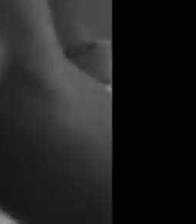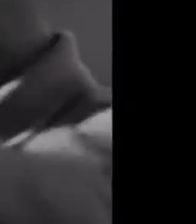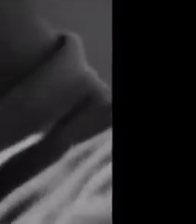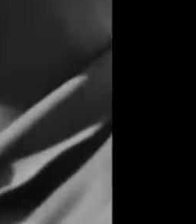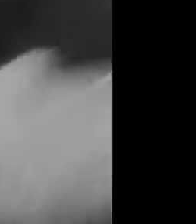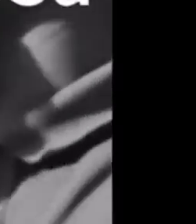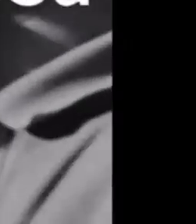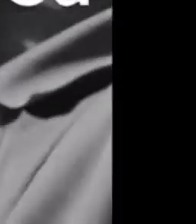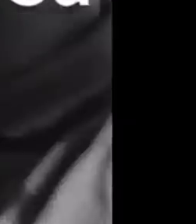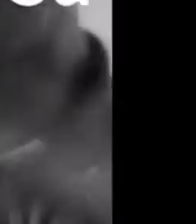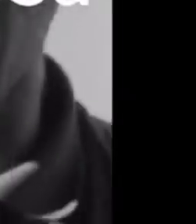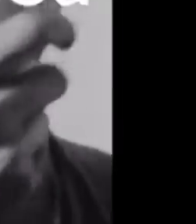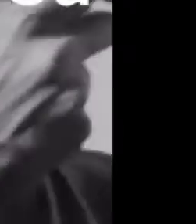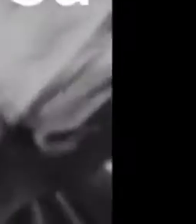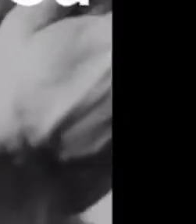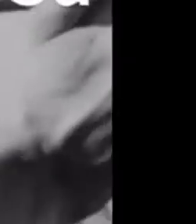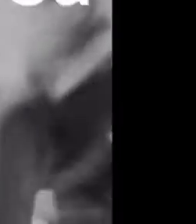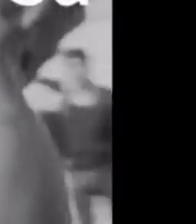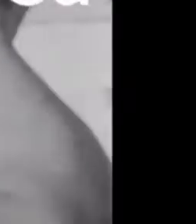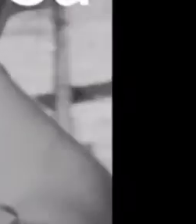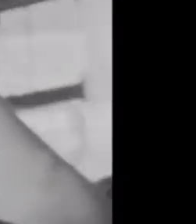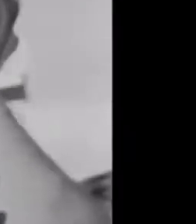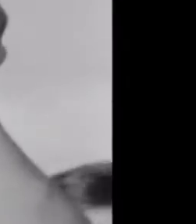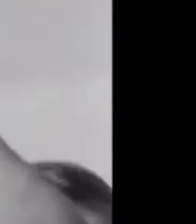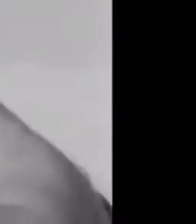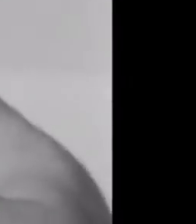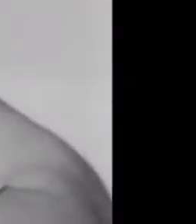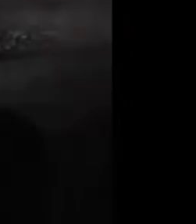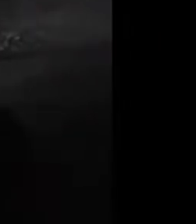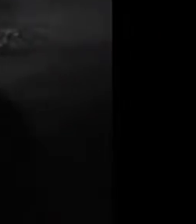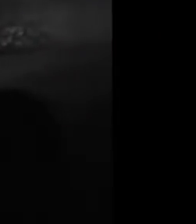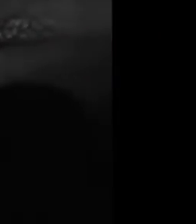Pueblo de México, los invitamos a que se unan a la columna.